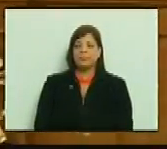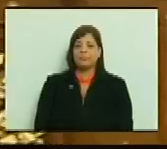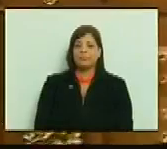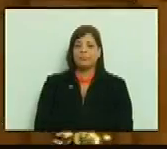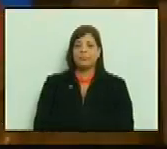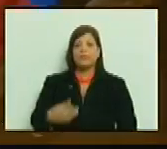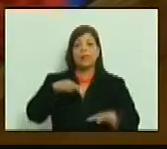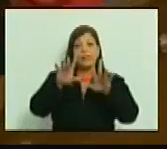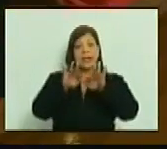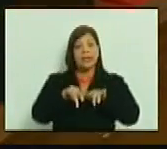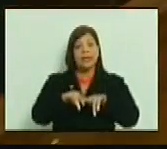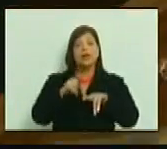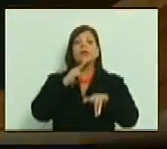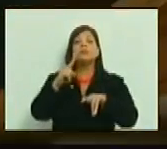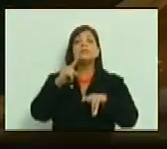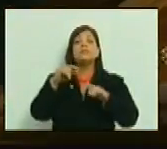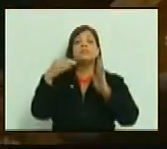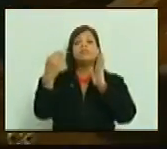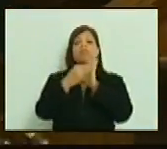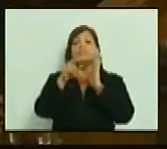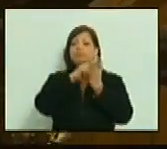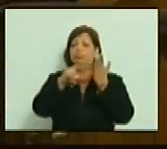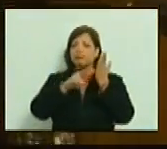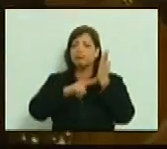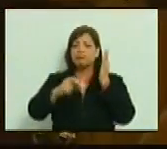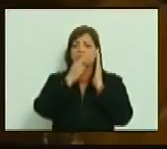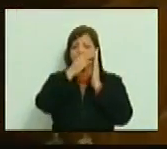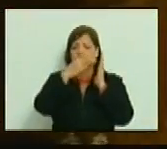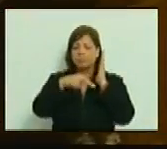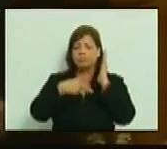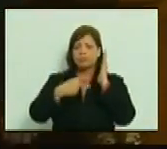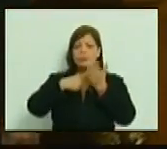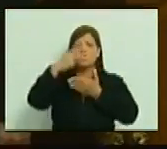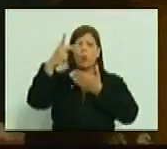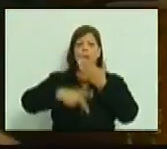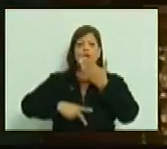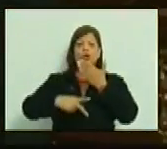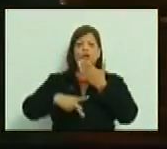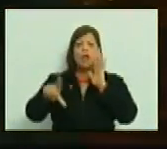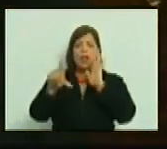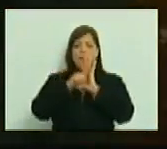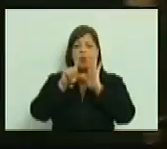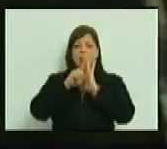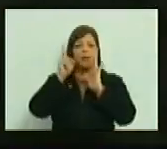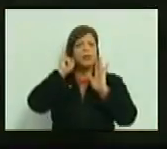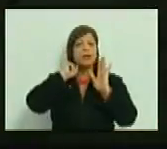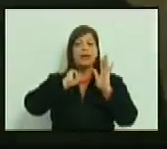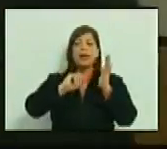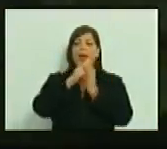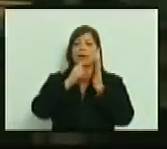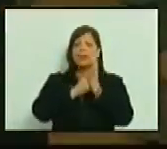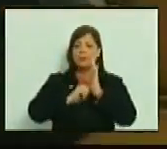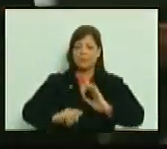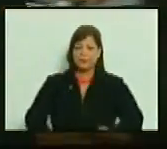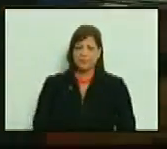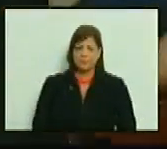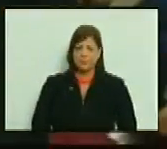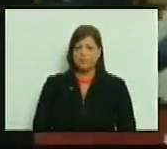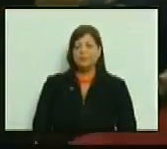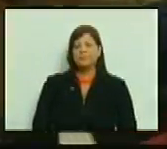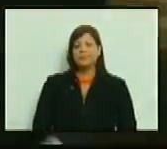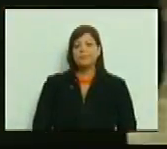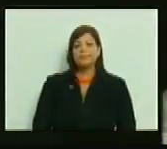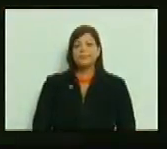Ciudadano secretario, por favor, sírvase de dar lectura al proyecto de ley, al título de la misma.